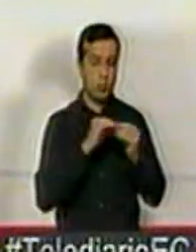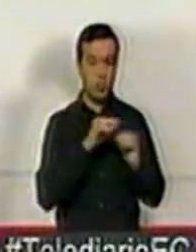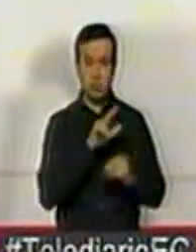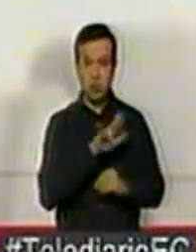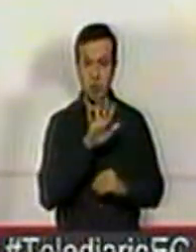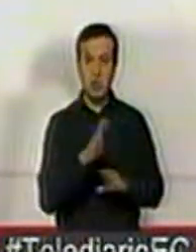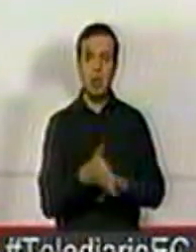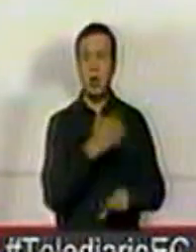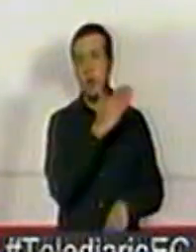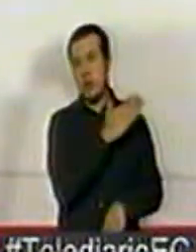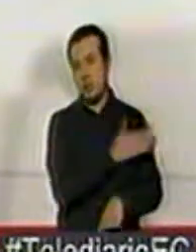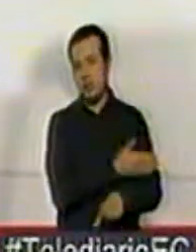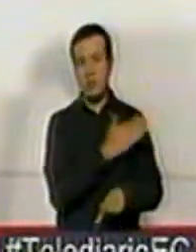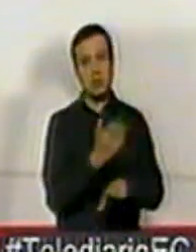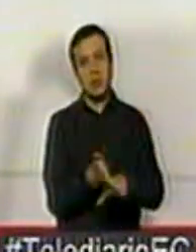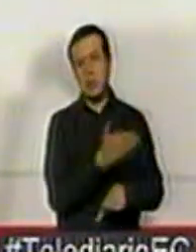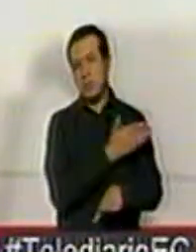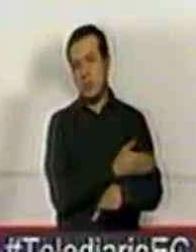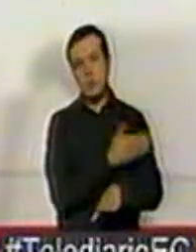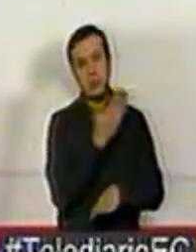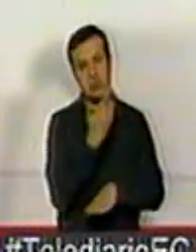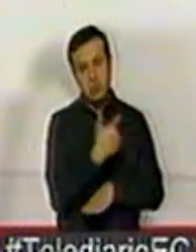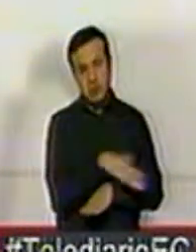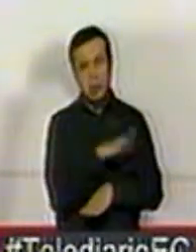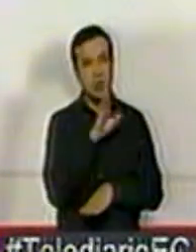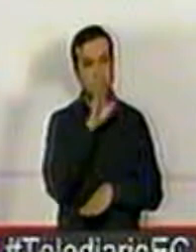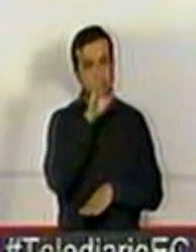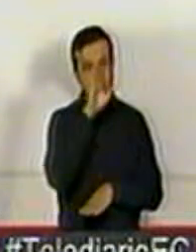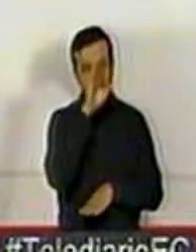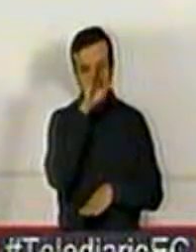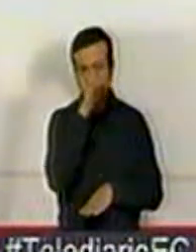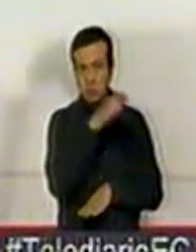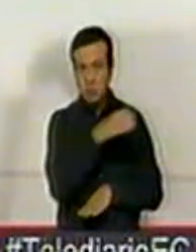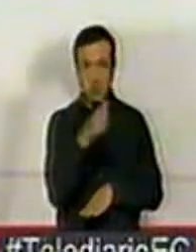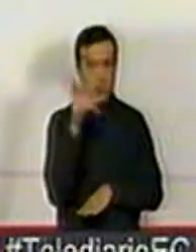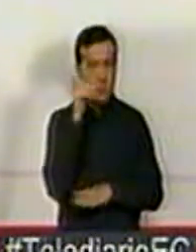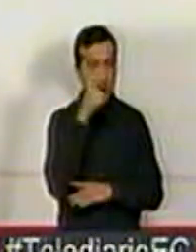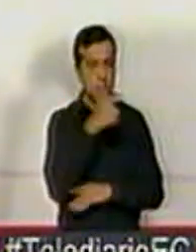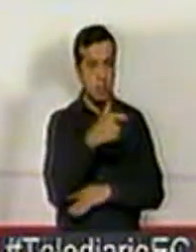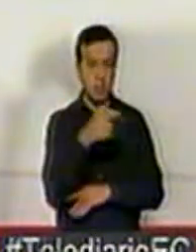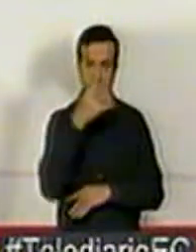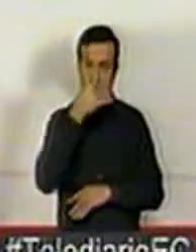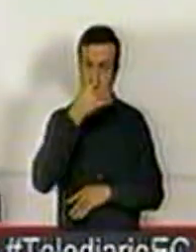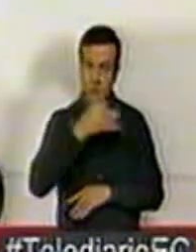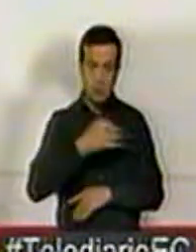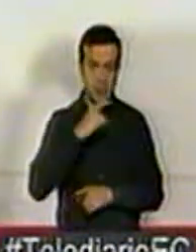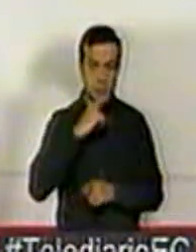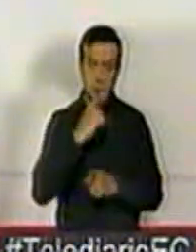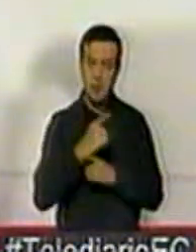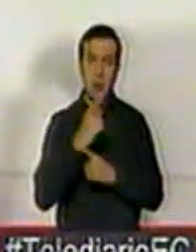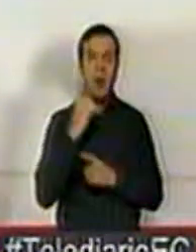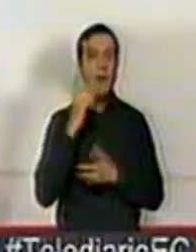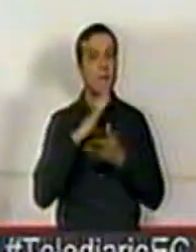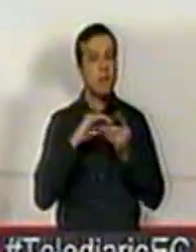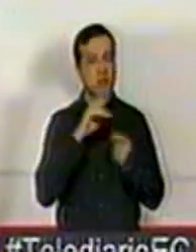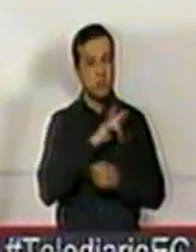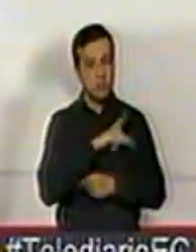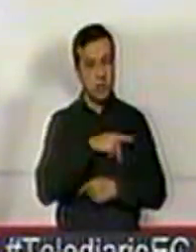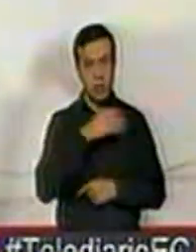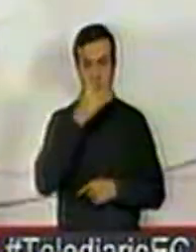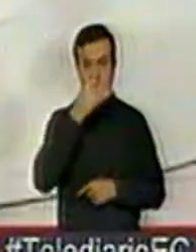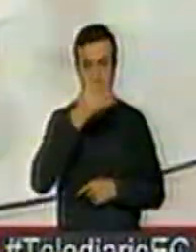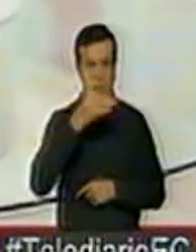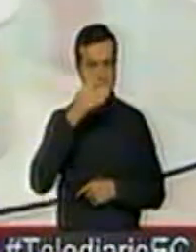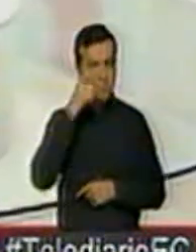mucho rato está en la línea de que se fiscalice, como decimos, eso es un lema mío, sin favor ni